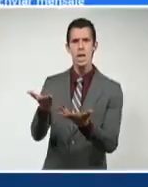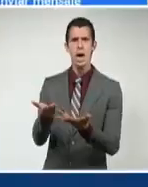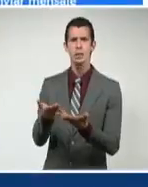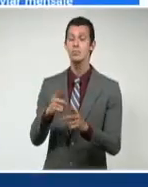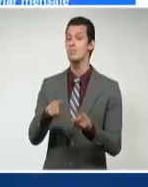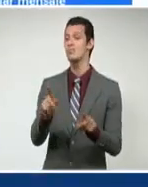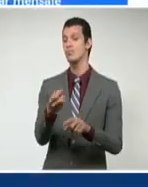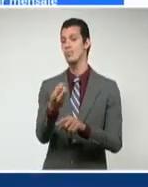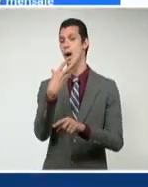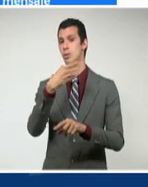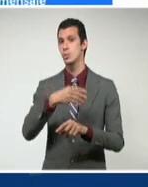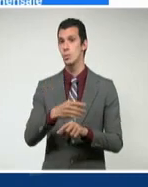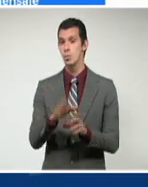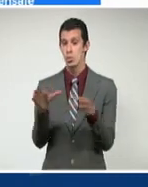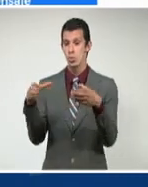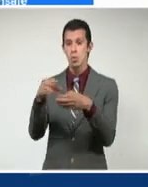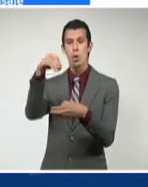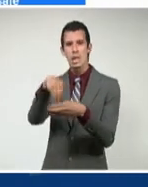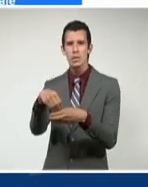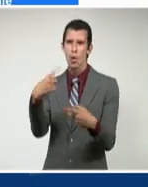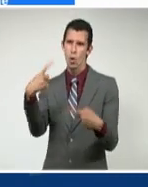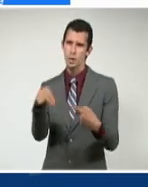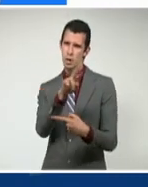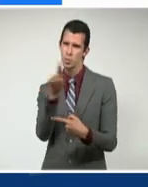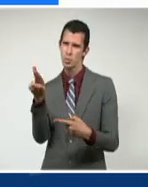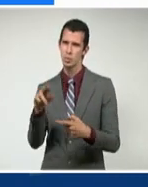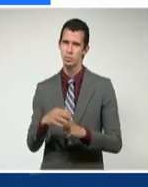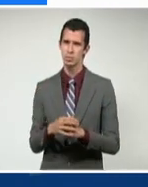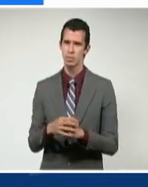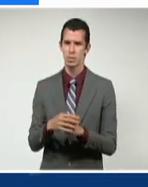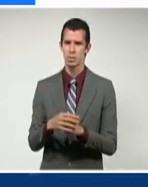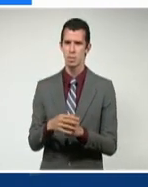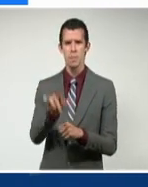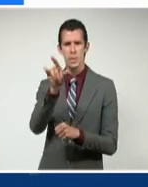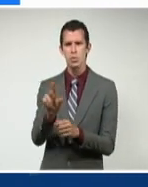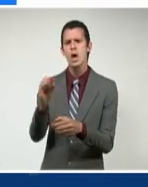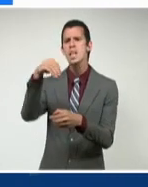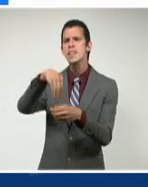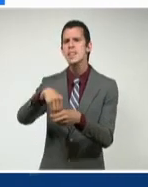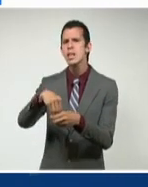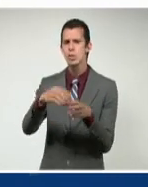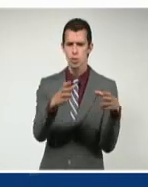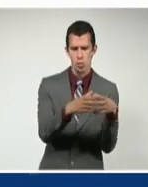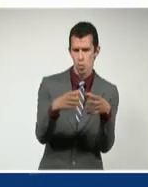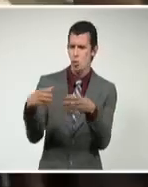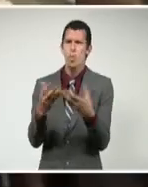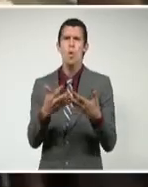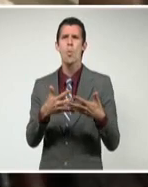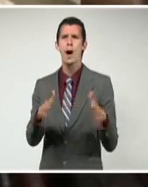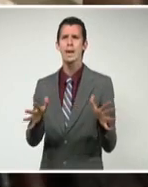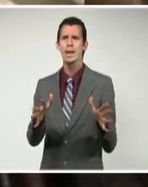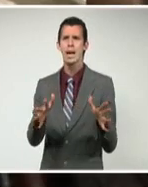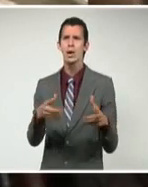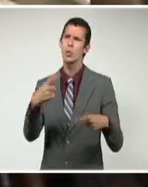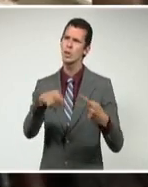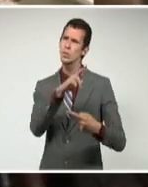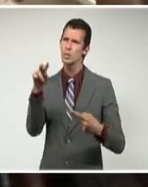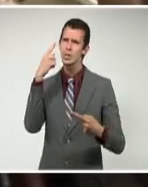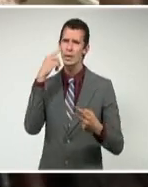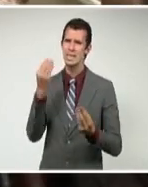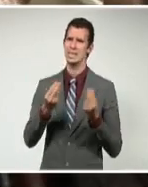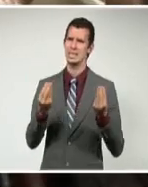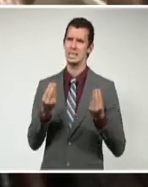contrarrevolucionarios todos, así, de esa forma, se completa la nómina. Todo esto no ocurre en cualquier momento. Los enemigos de siempre